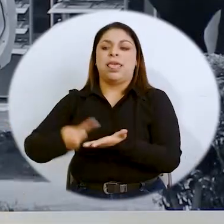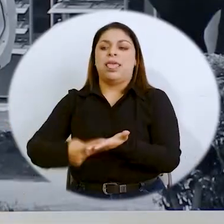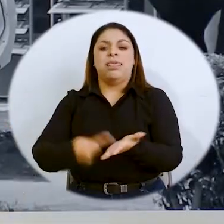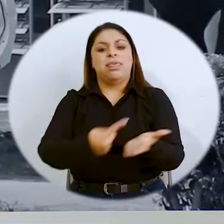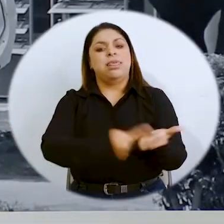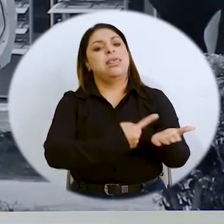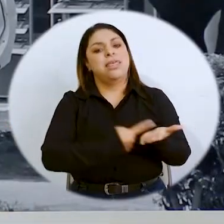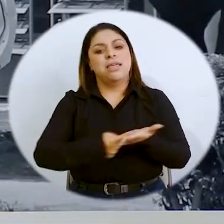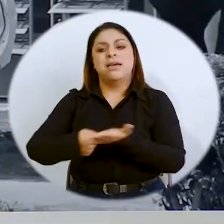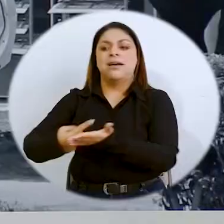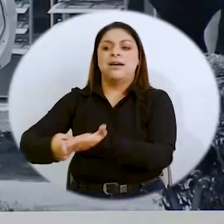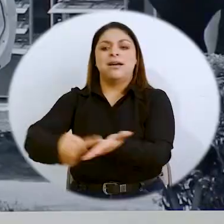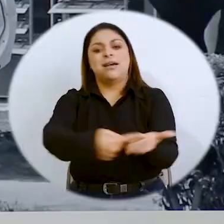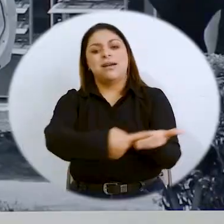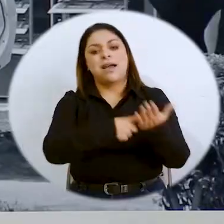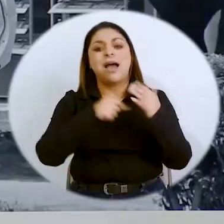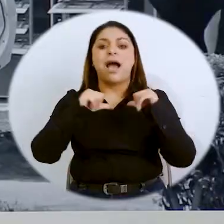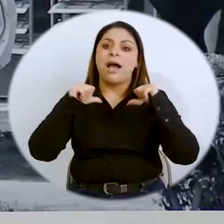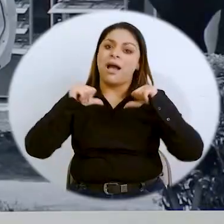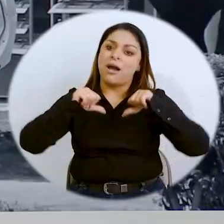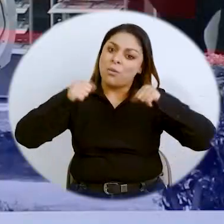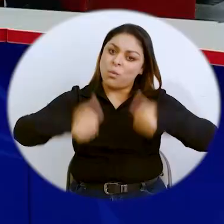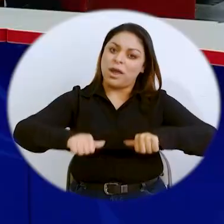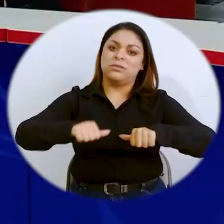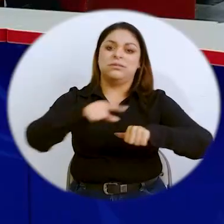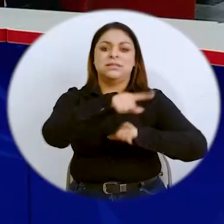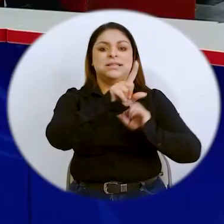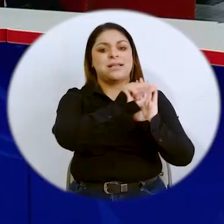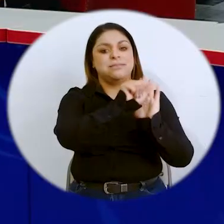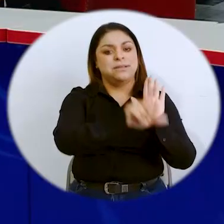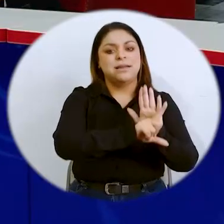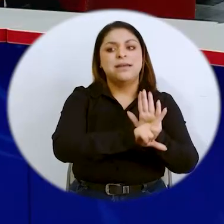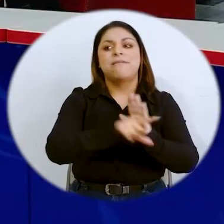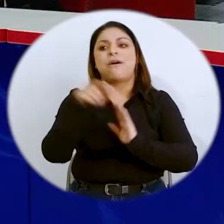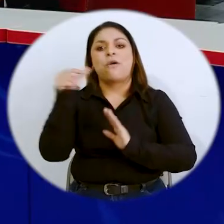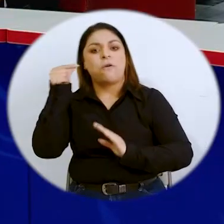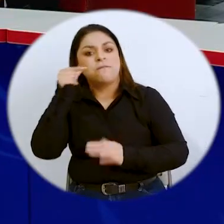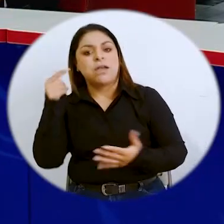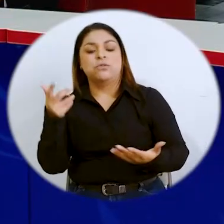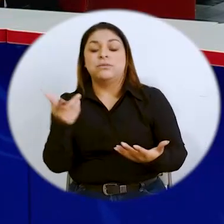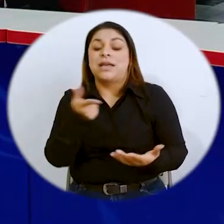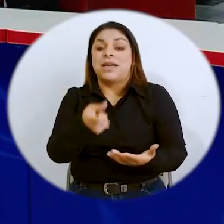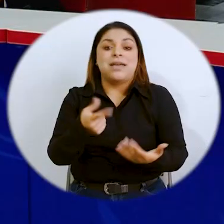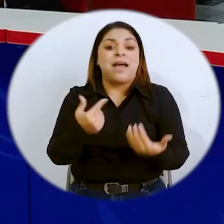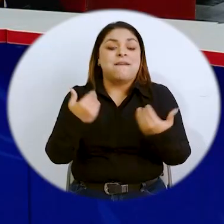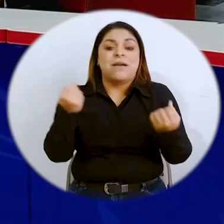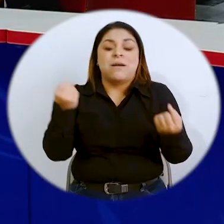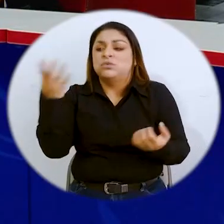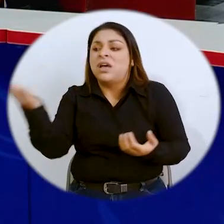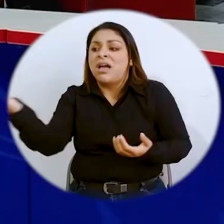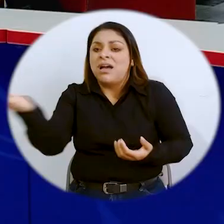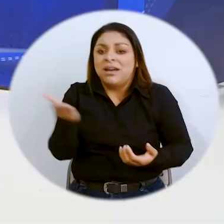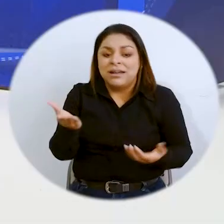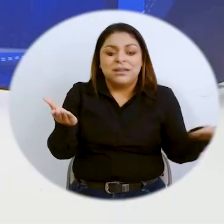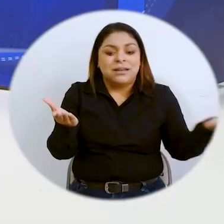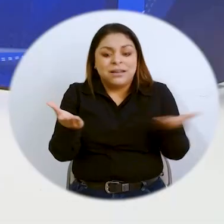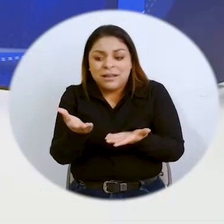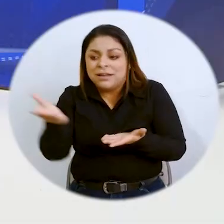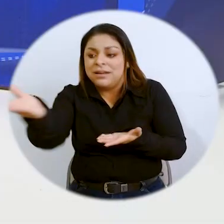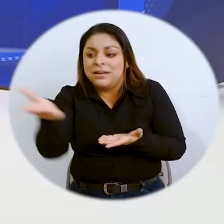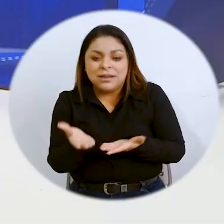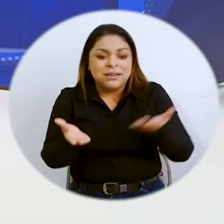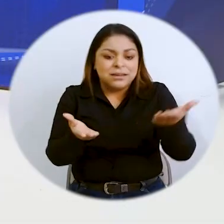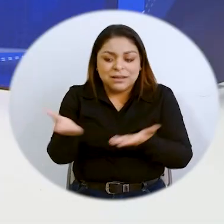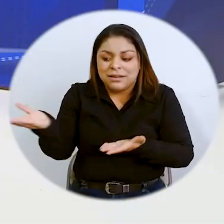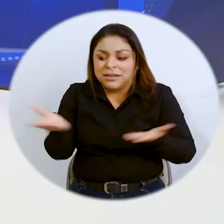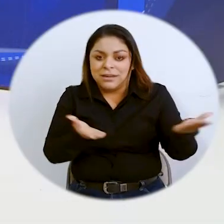Asamblea Legislativa como desde el gobierno para impulsar sus proyectos. Y ahí teníamos muchas iniciativas de